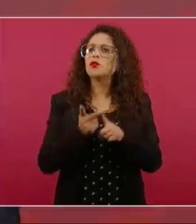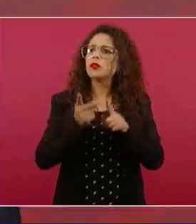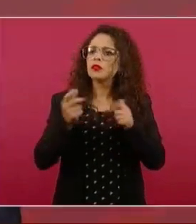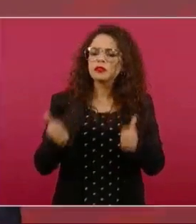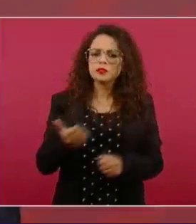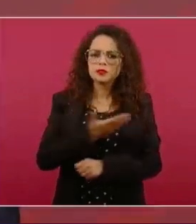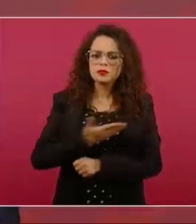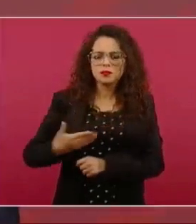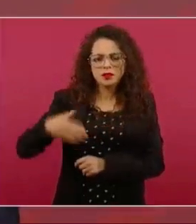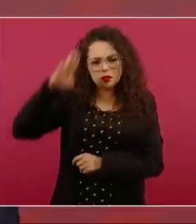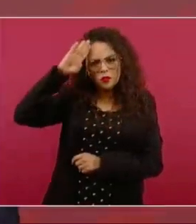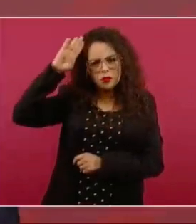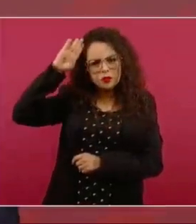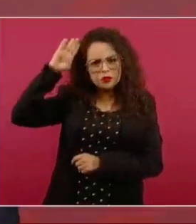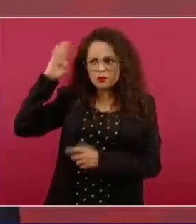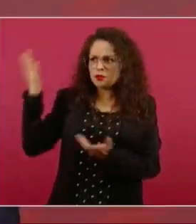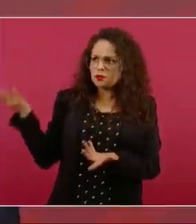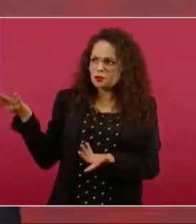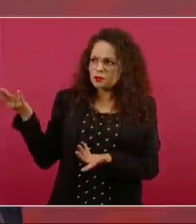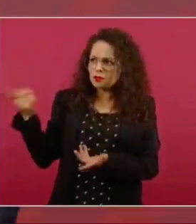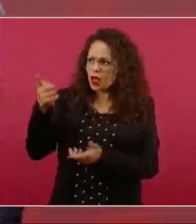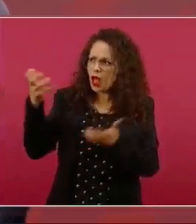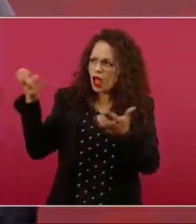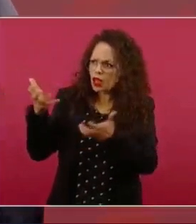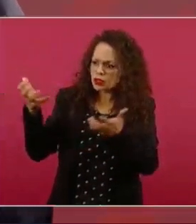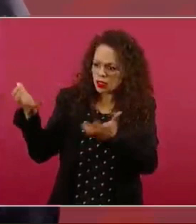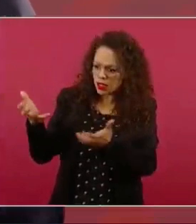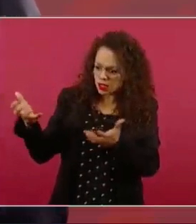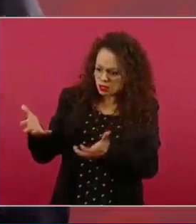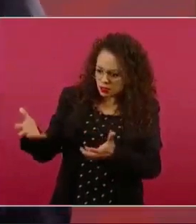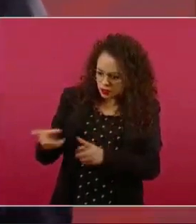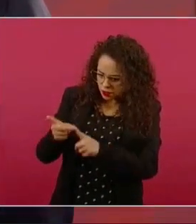el presidente López Mateos? O sea,